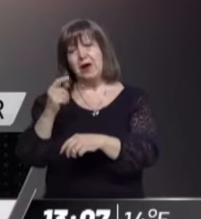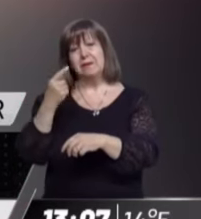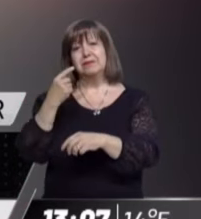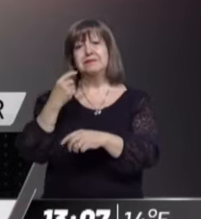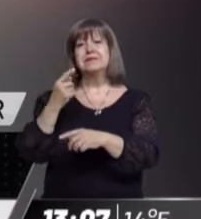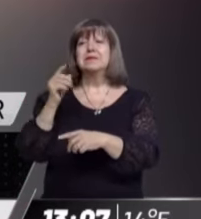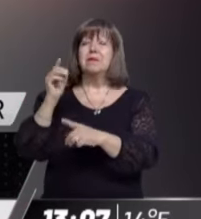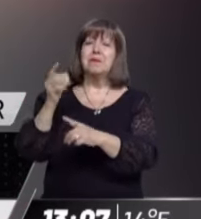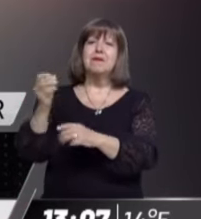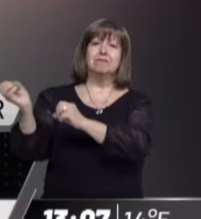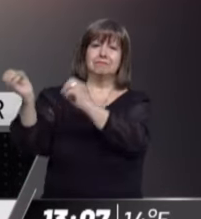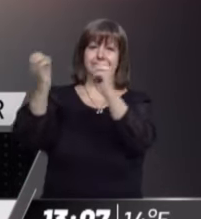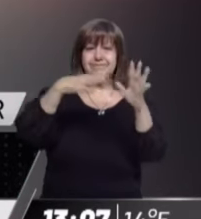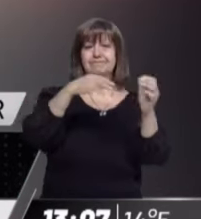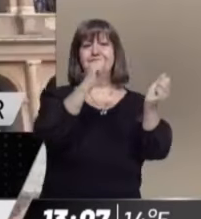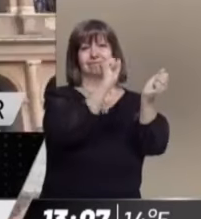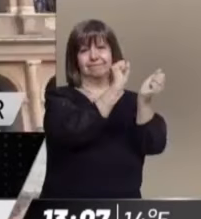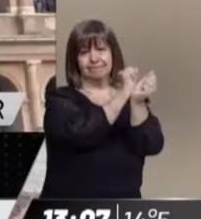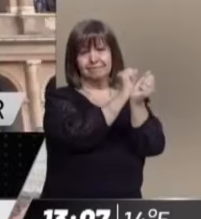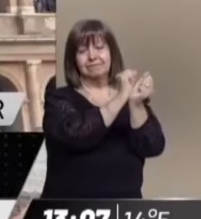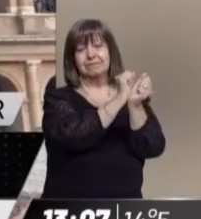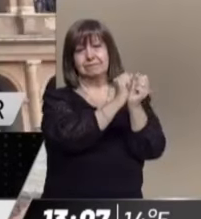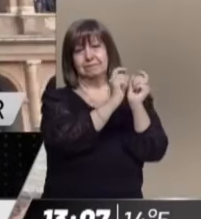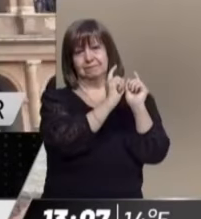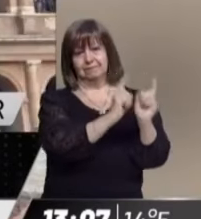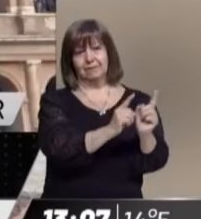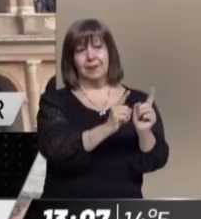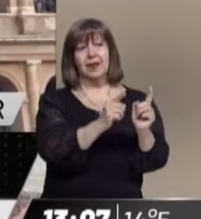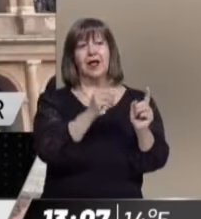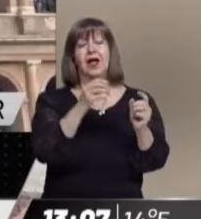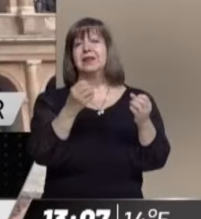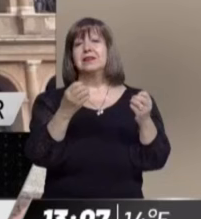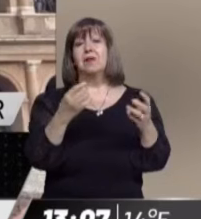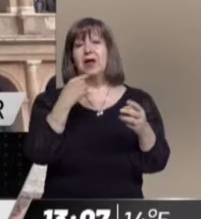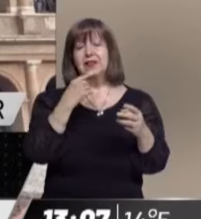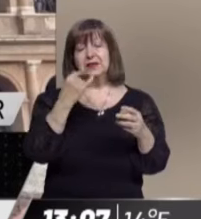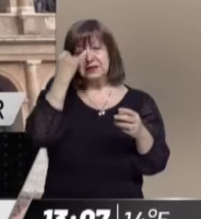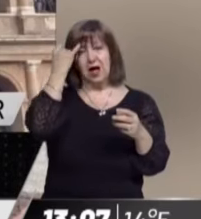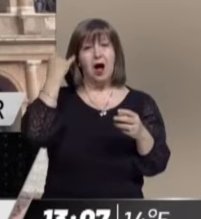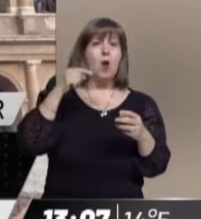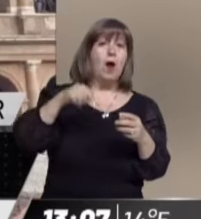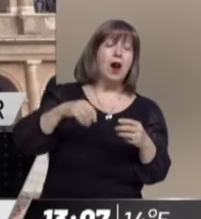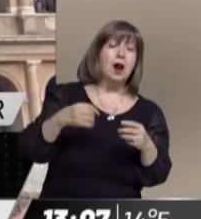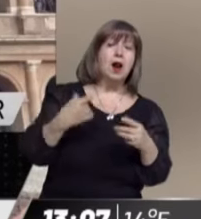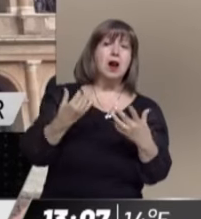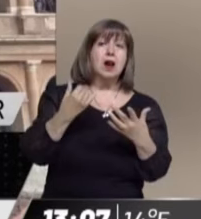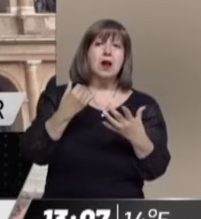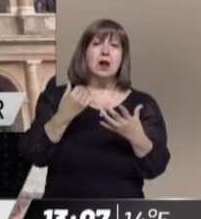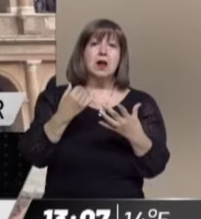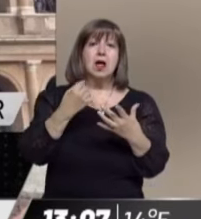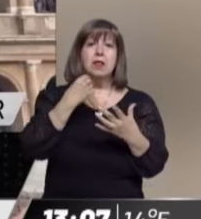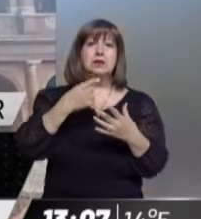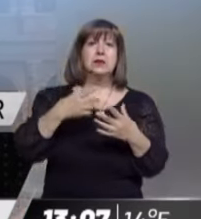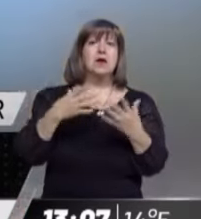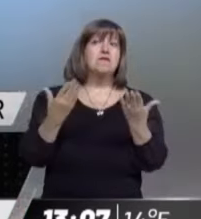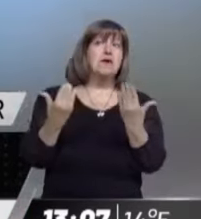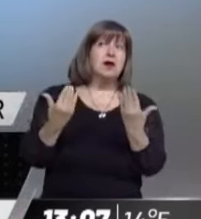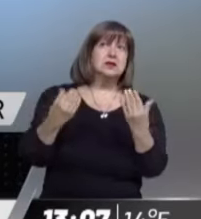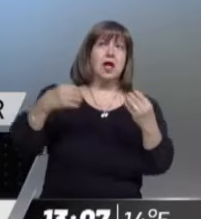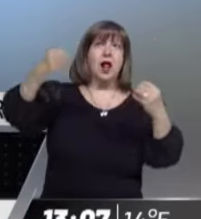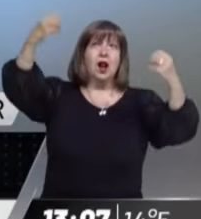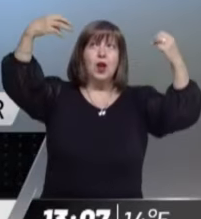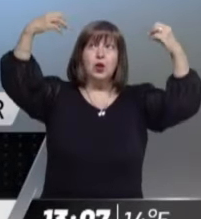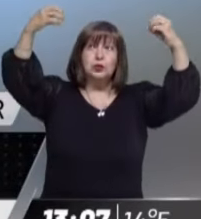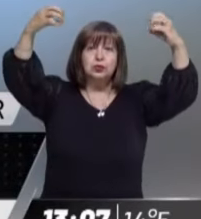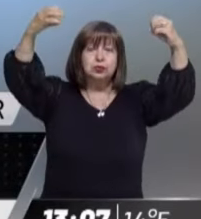inminente el traslado a la penitenciaría de la provincia hay un planteo que se realiza ahora sobre la luz ese día en horas de la noche